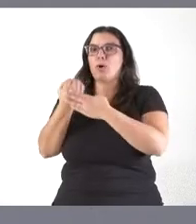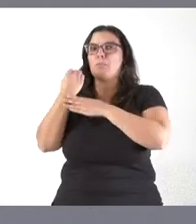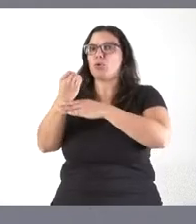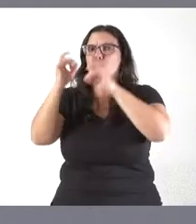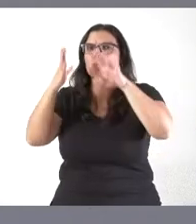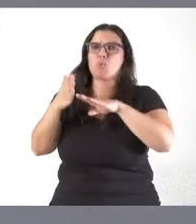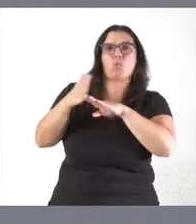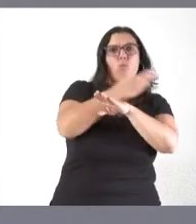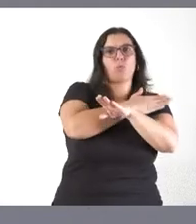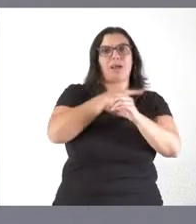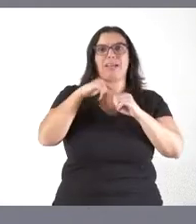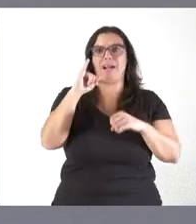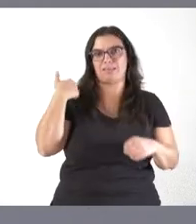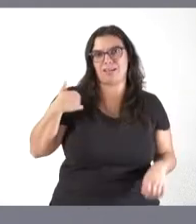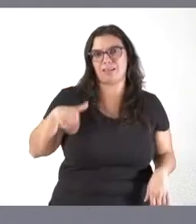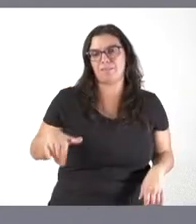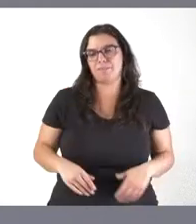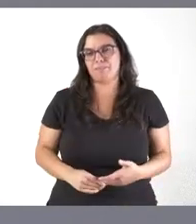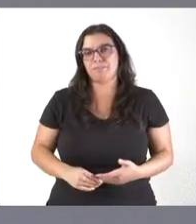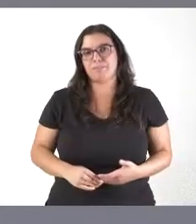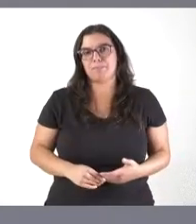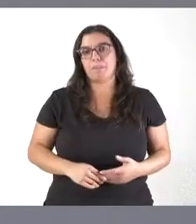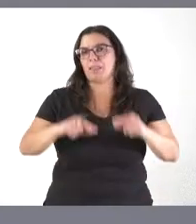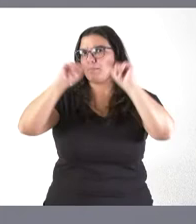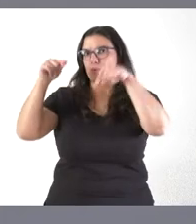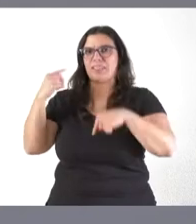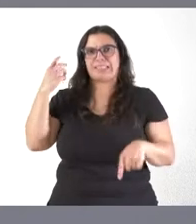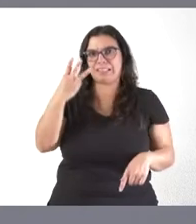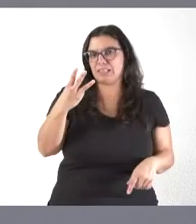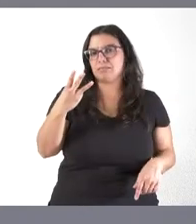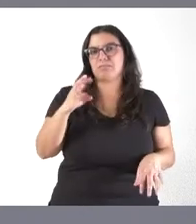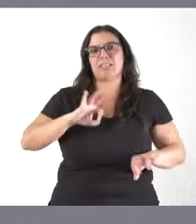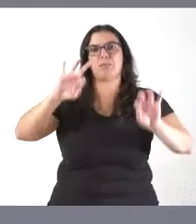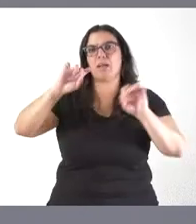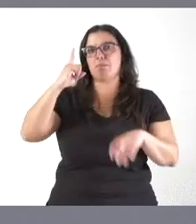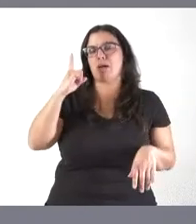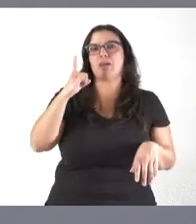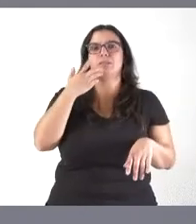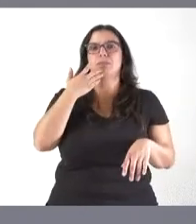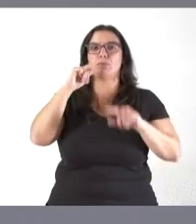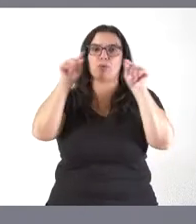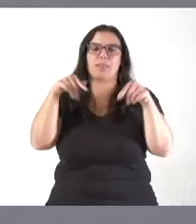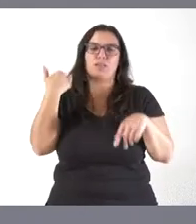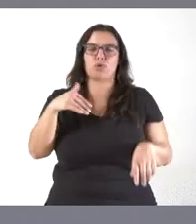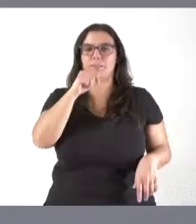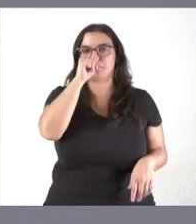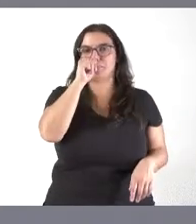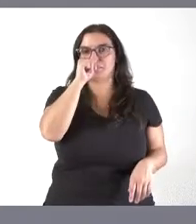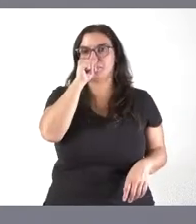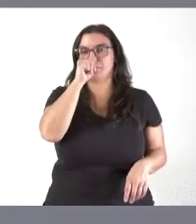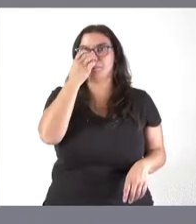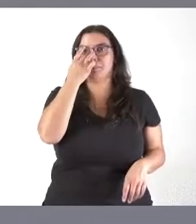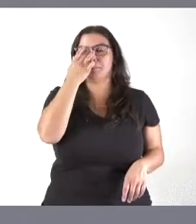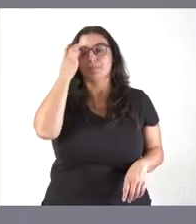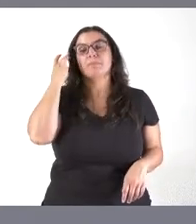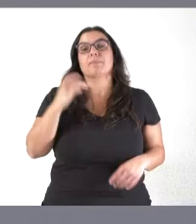también para los puestos de trabajo ya existentes en estas tres provincias particularmente lo que tiene que ver con la provincia de Soria esto nos lleva